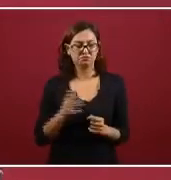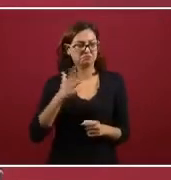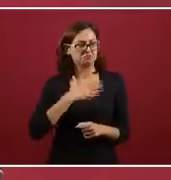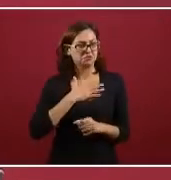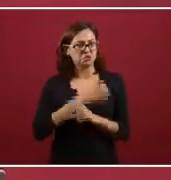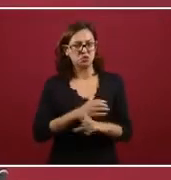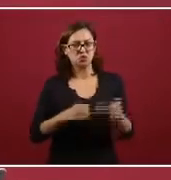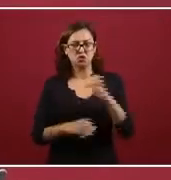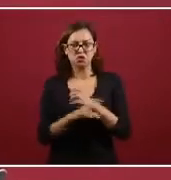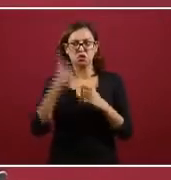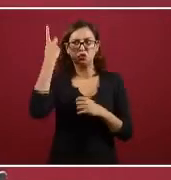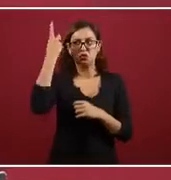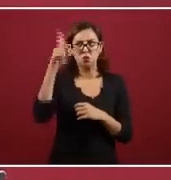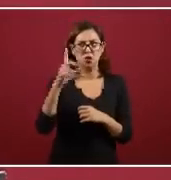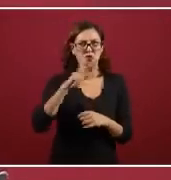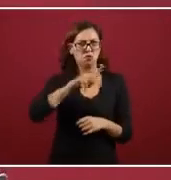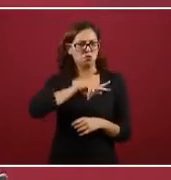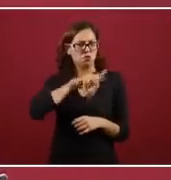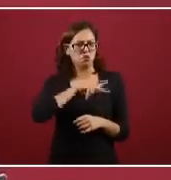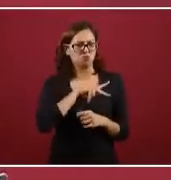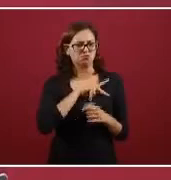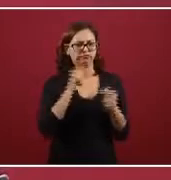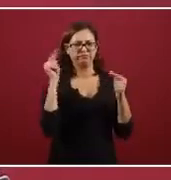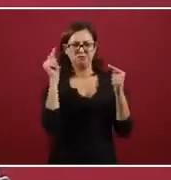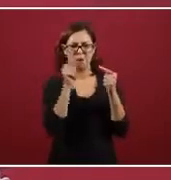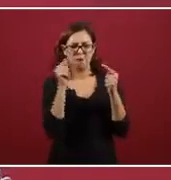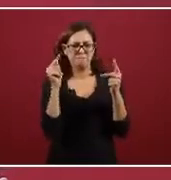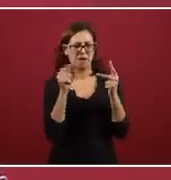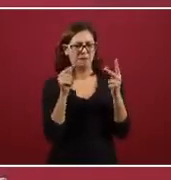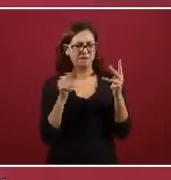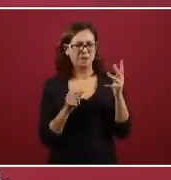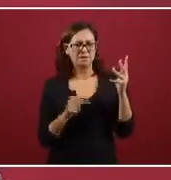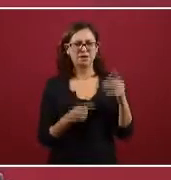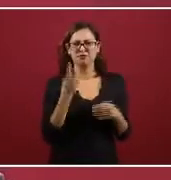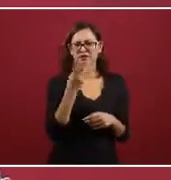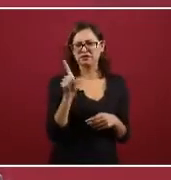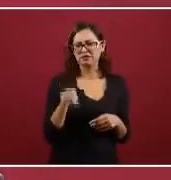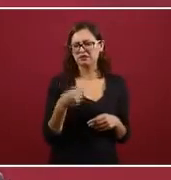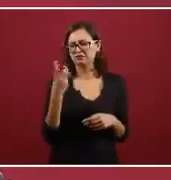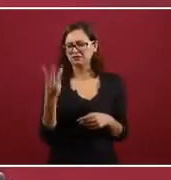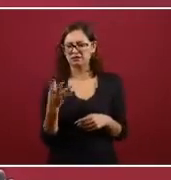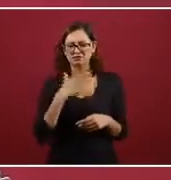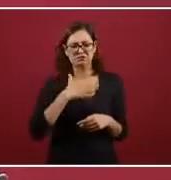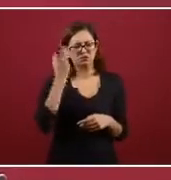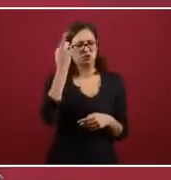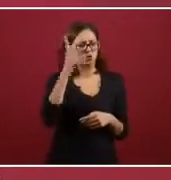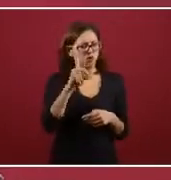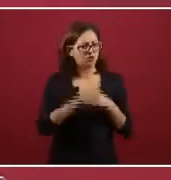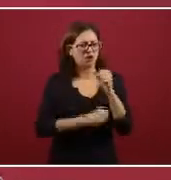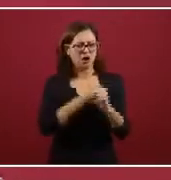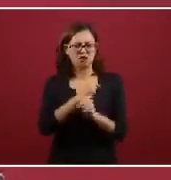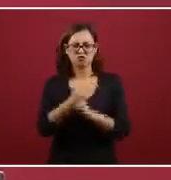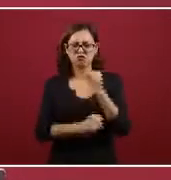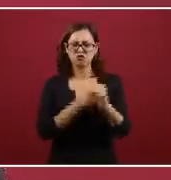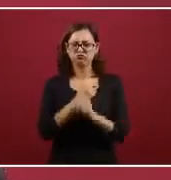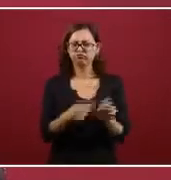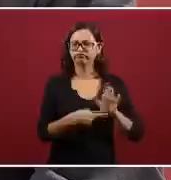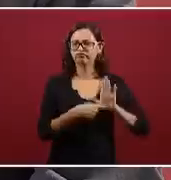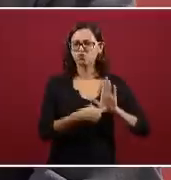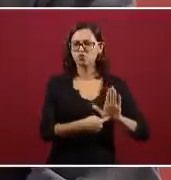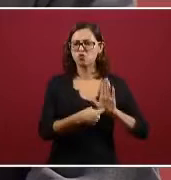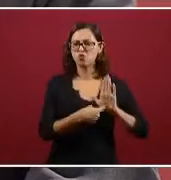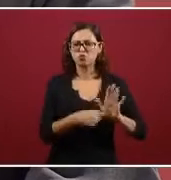desarrollado en estos años perfectamente definido en mis declaraciones patrimoniales año con año.